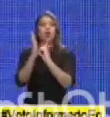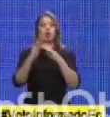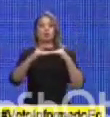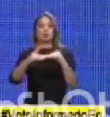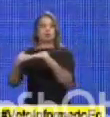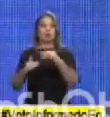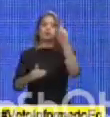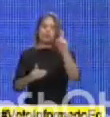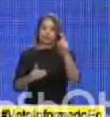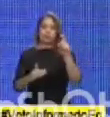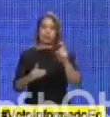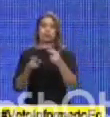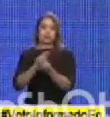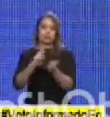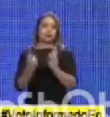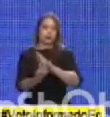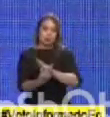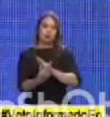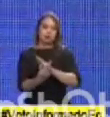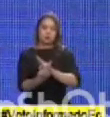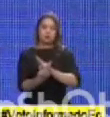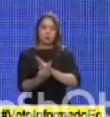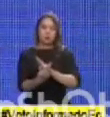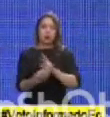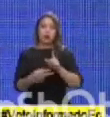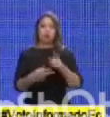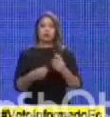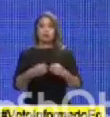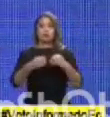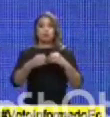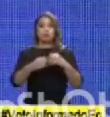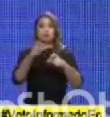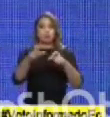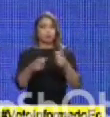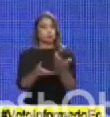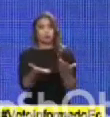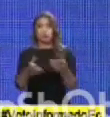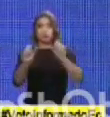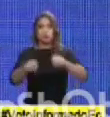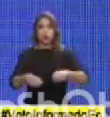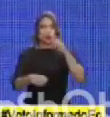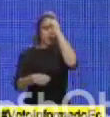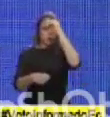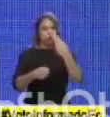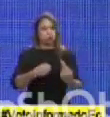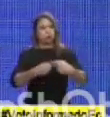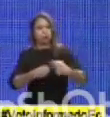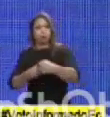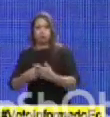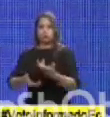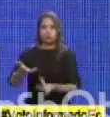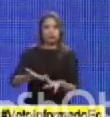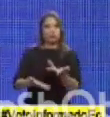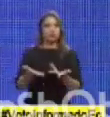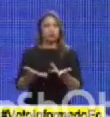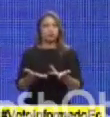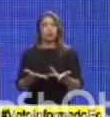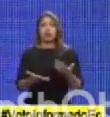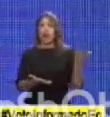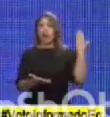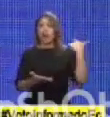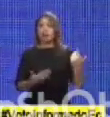para que se dé transparencia y mayor participación para que no nos vuelvan a hacer el fraude como en el 2021